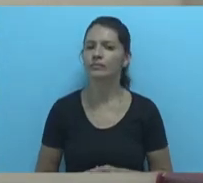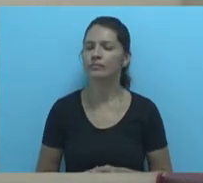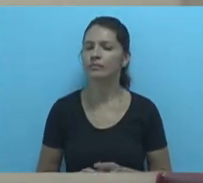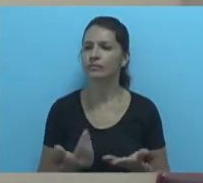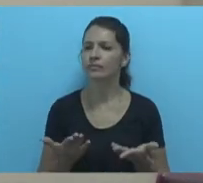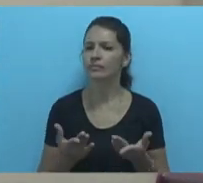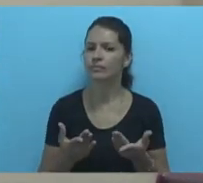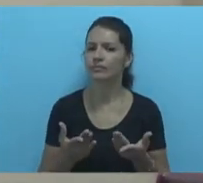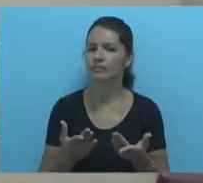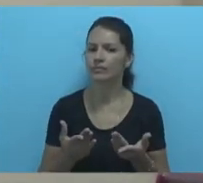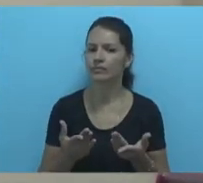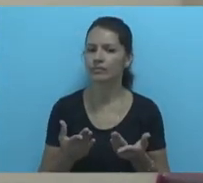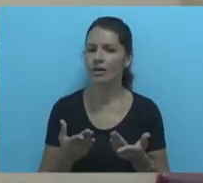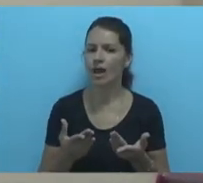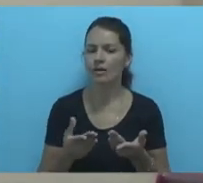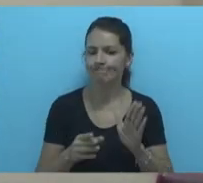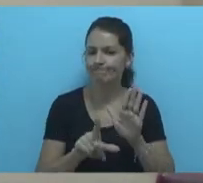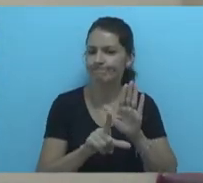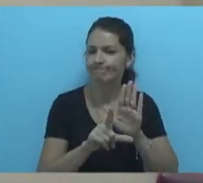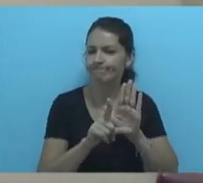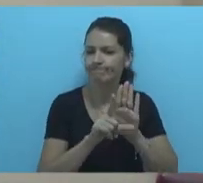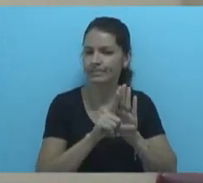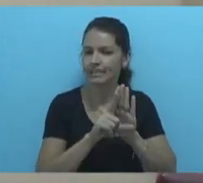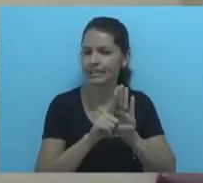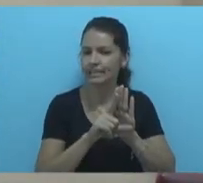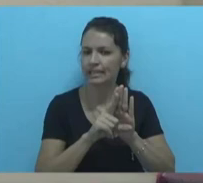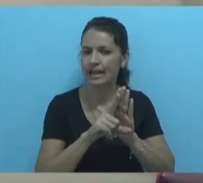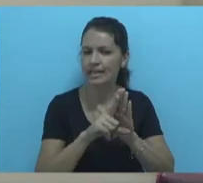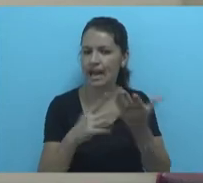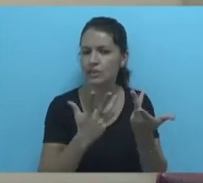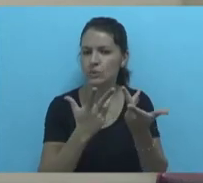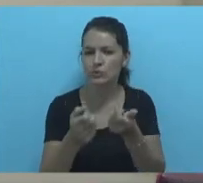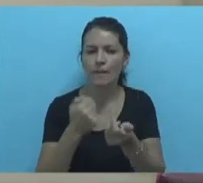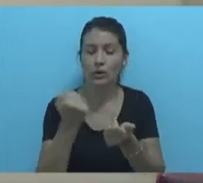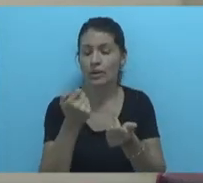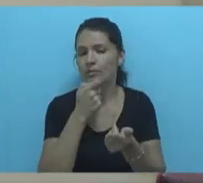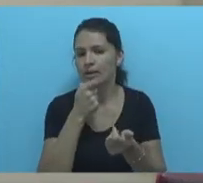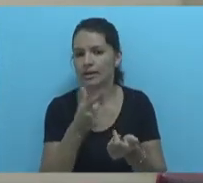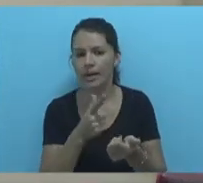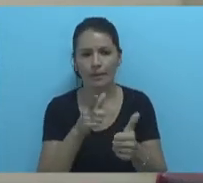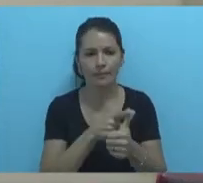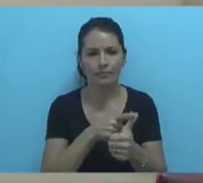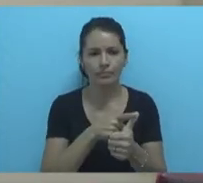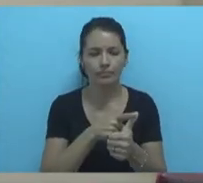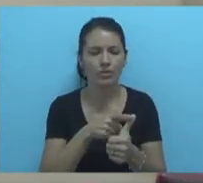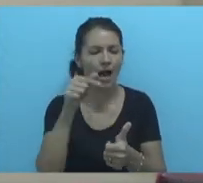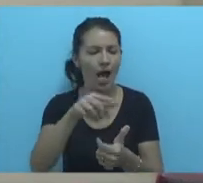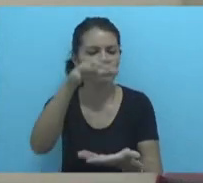jurídicas revolucionarias, se establecieron dos cuestiones. Por un lado, la prohibición de